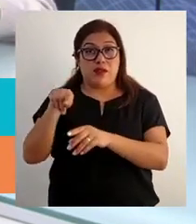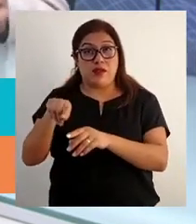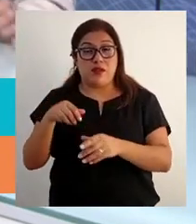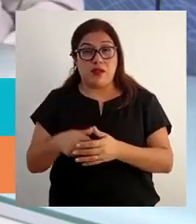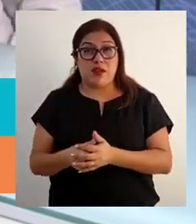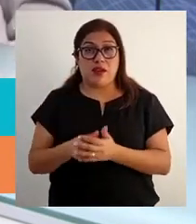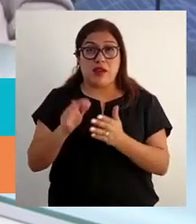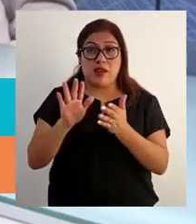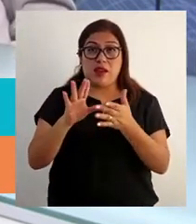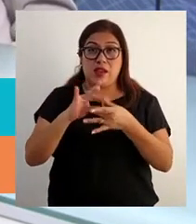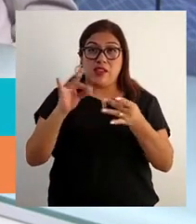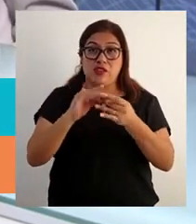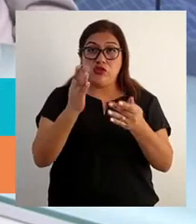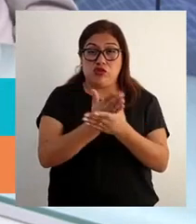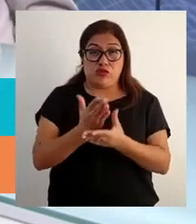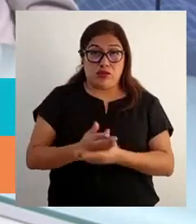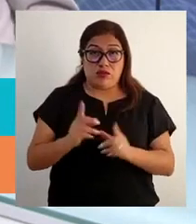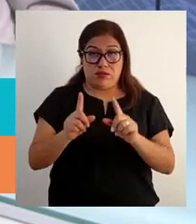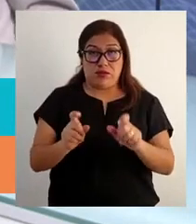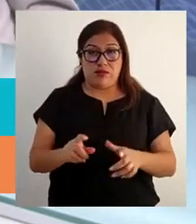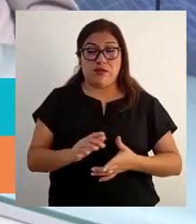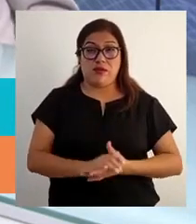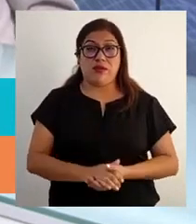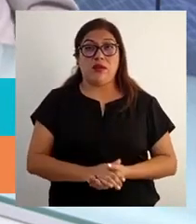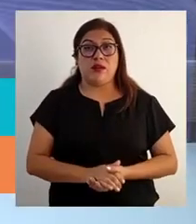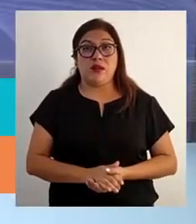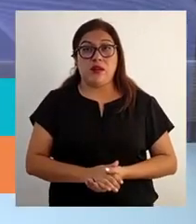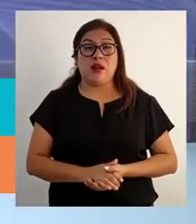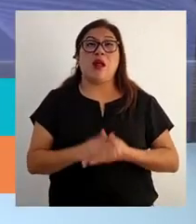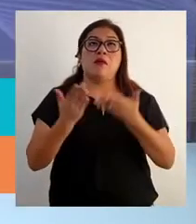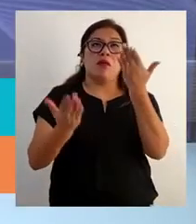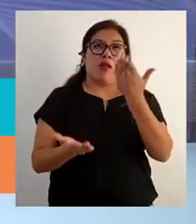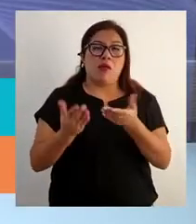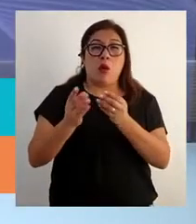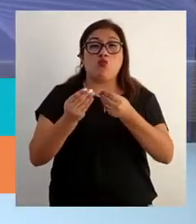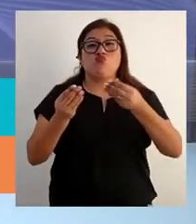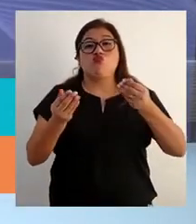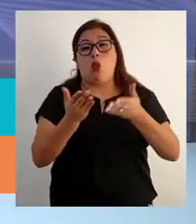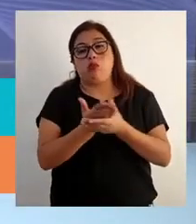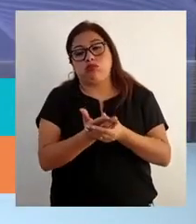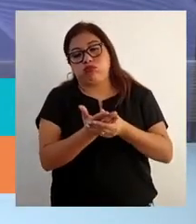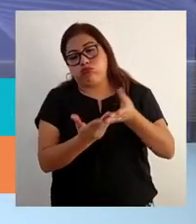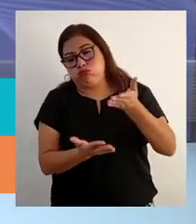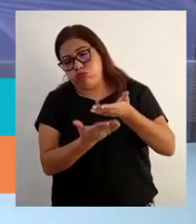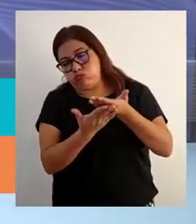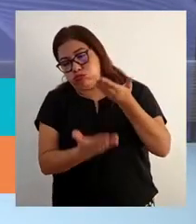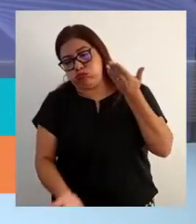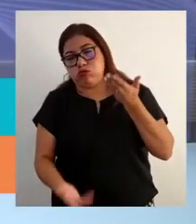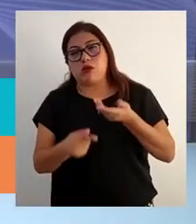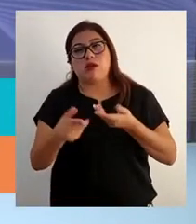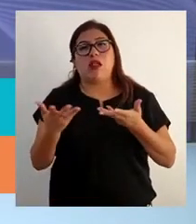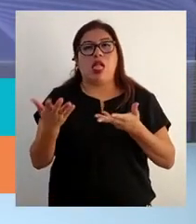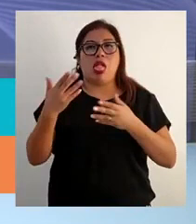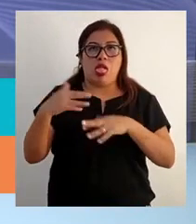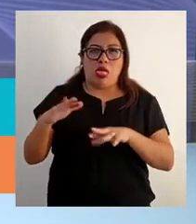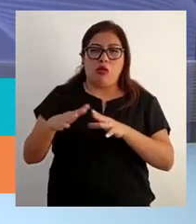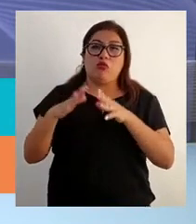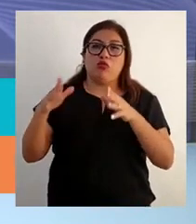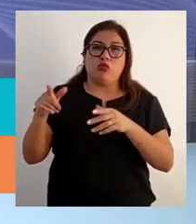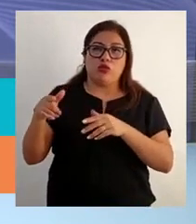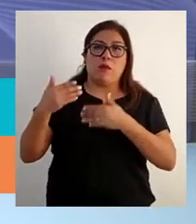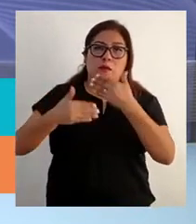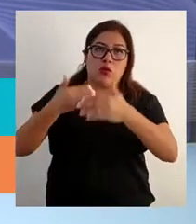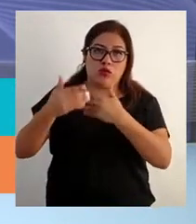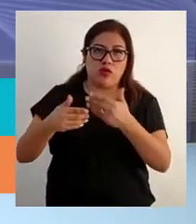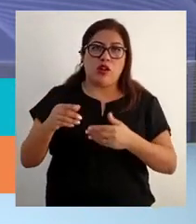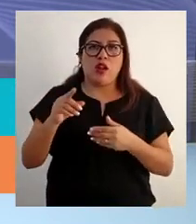expediente? Bueno, puede ser la carga procesal y luego activar las alertas sí sería recomendable porque el juez o la